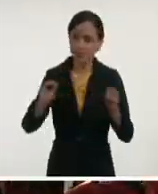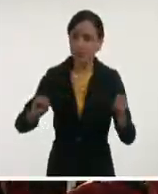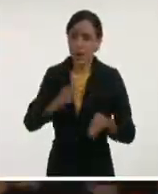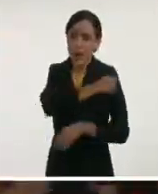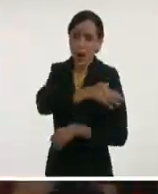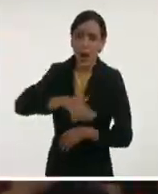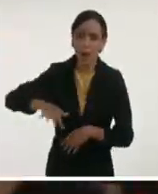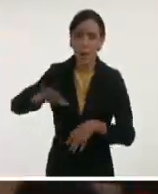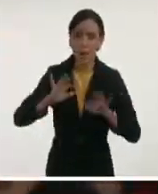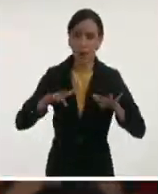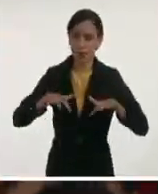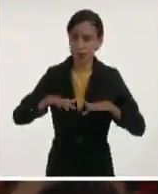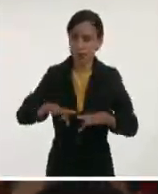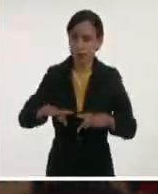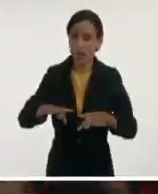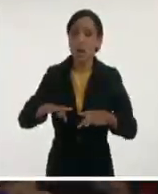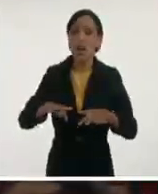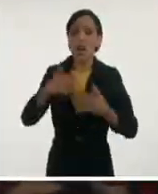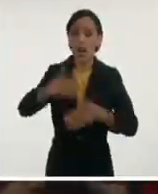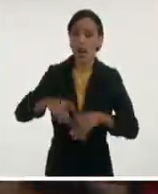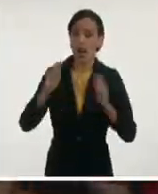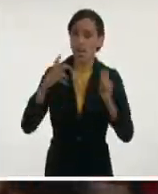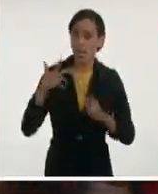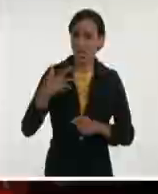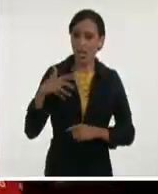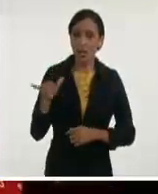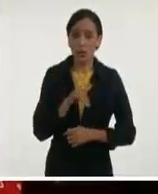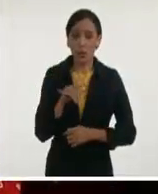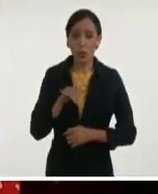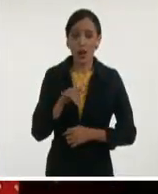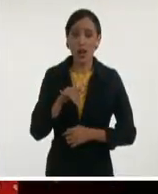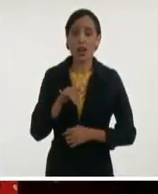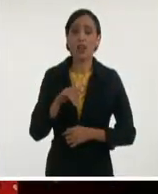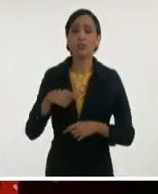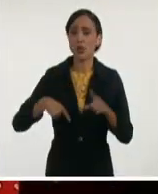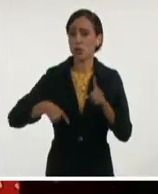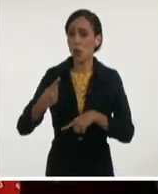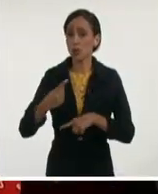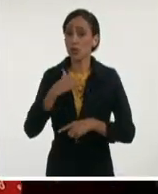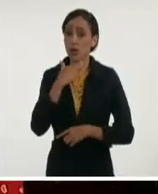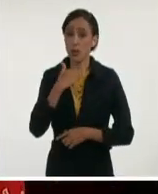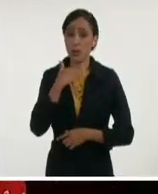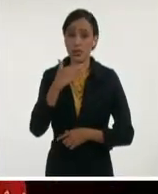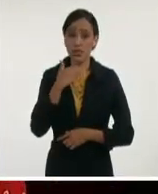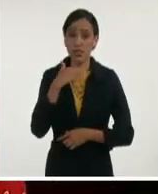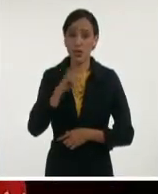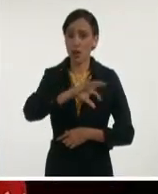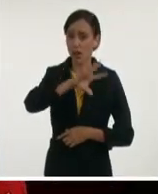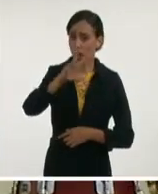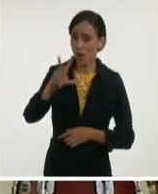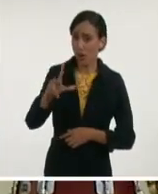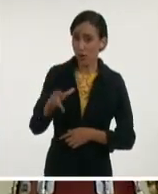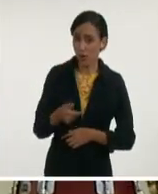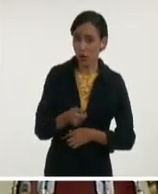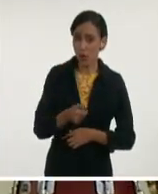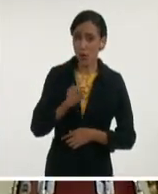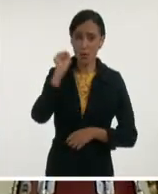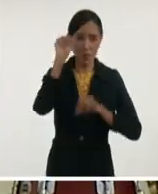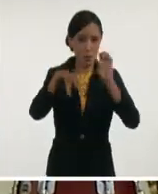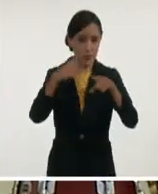social, la violencia, agresión a agentes policiales, el vandalismo y el sabotaje. Utilizaron para